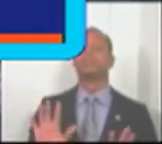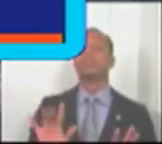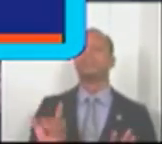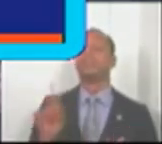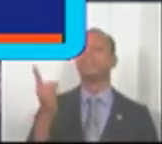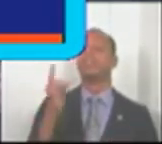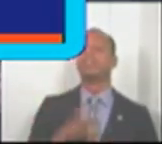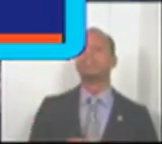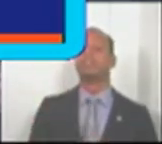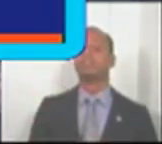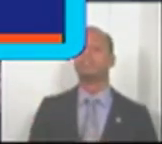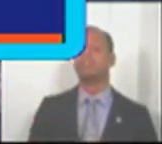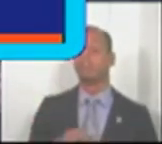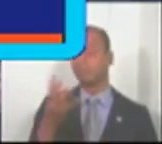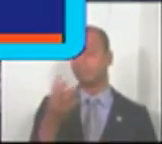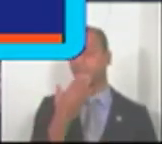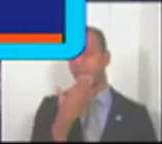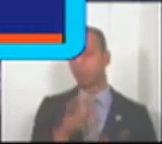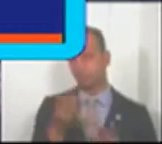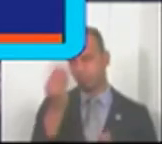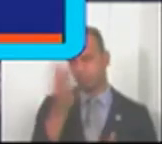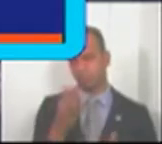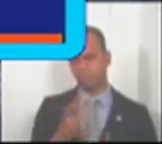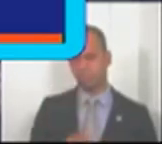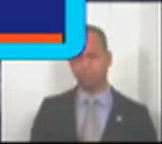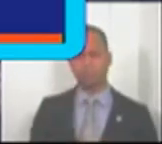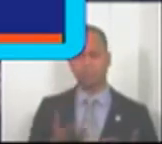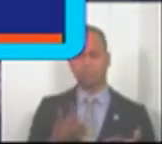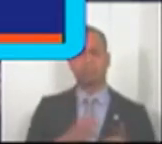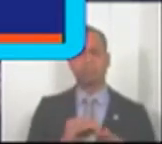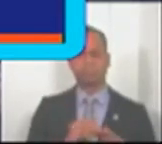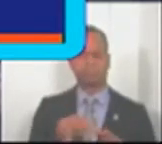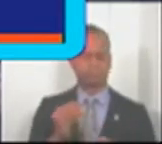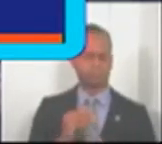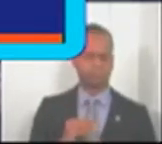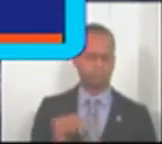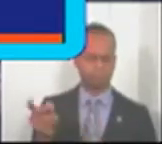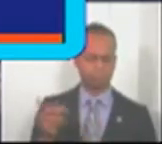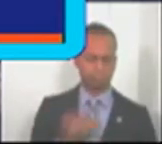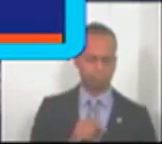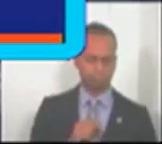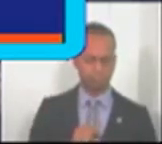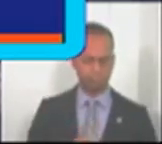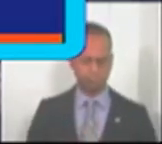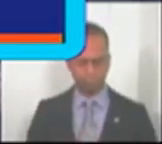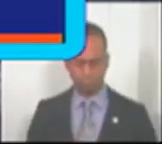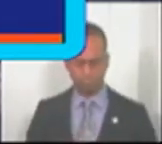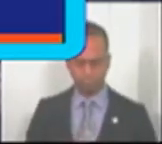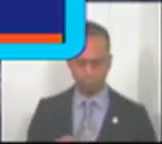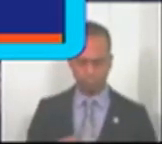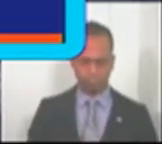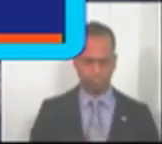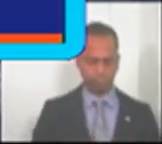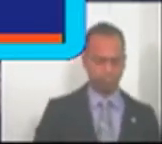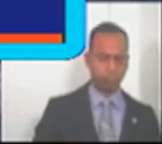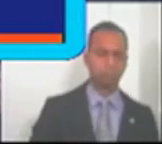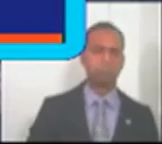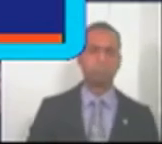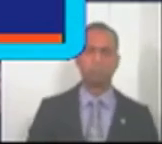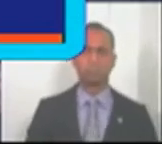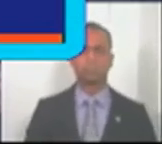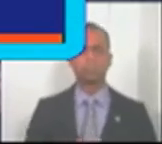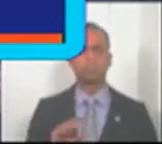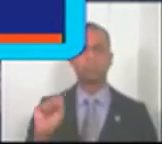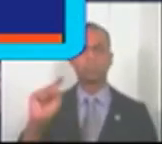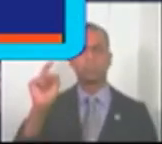por primera vez, quiero que lo sepan, porque la anécdota lleva la categoría algo de lo que decía Abraham hace un momento. Por